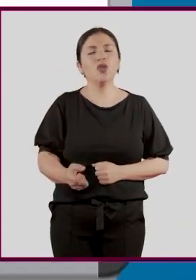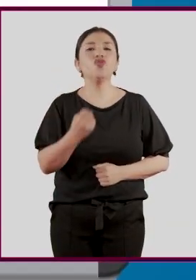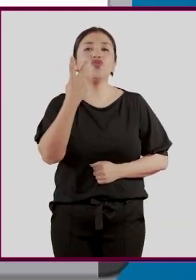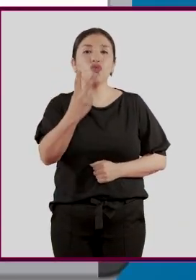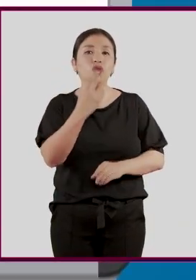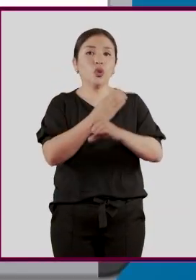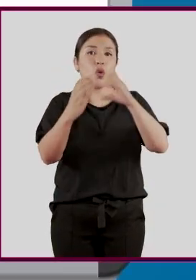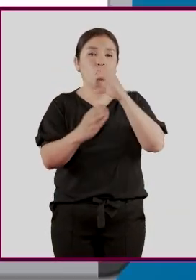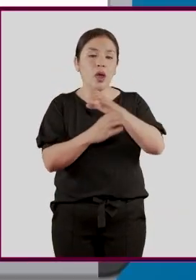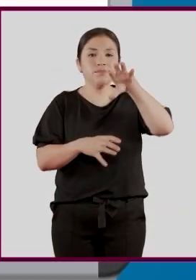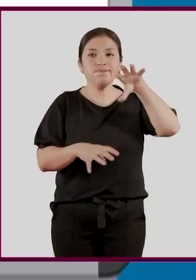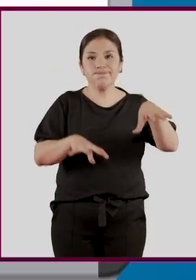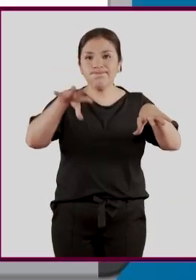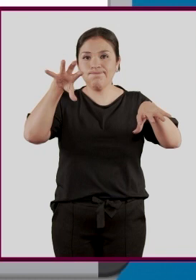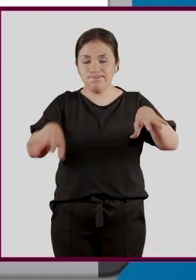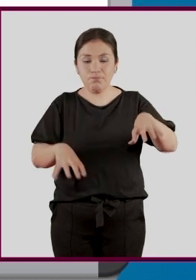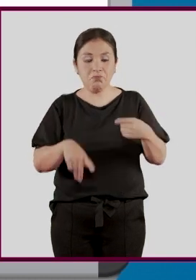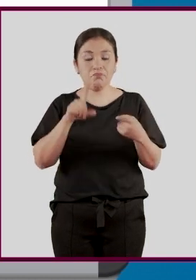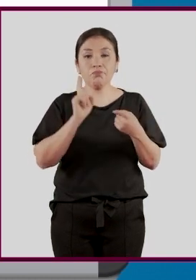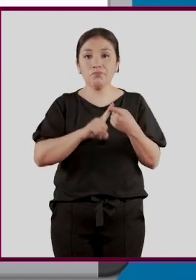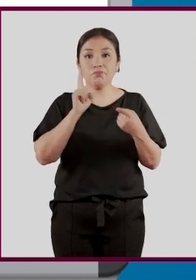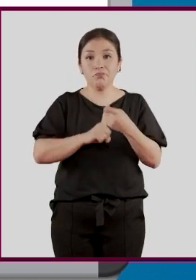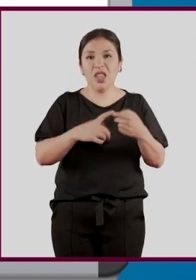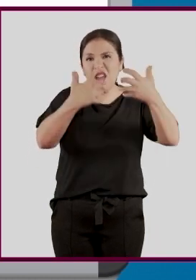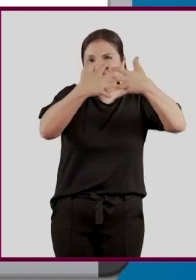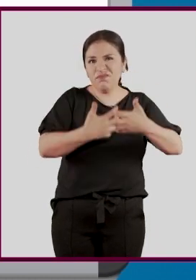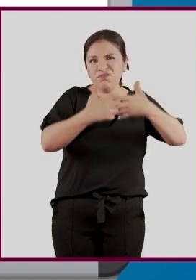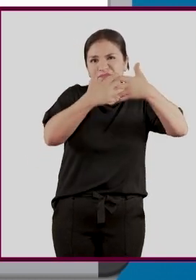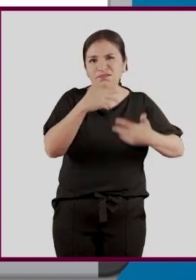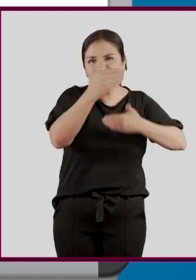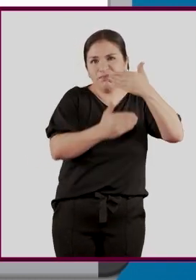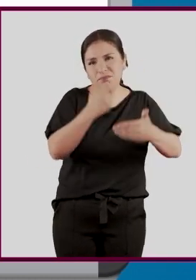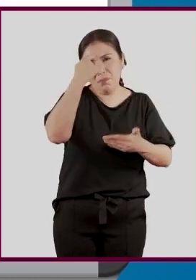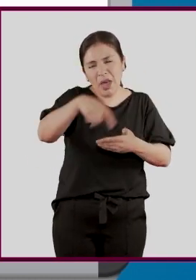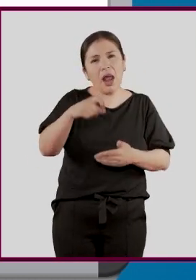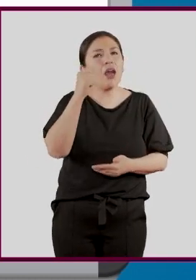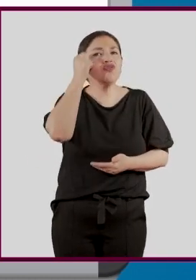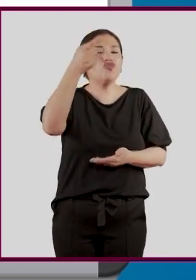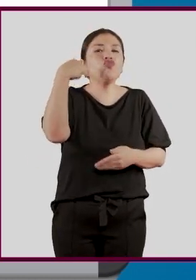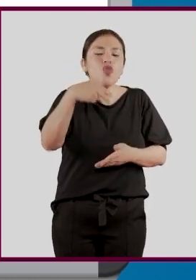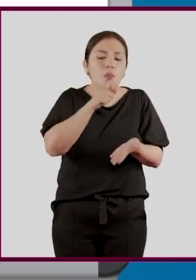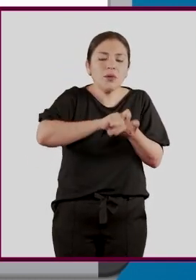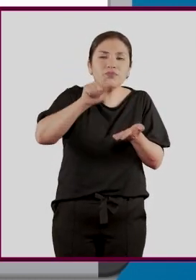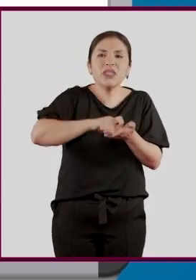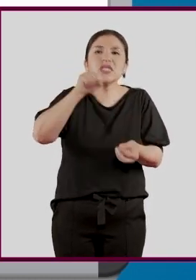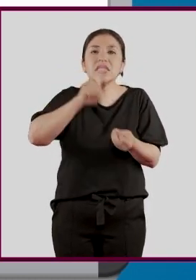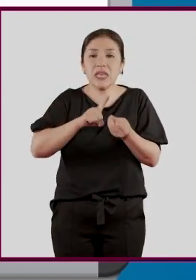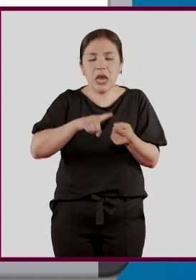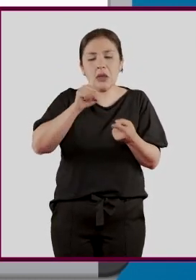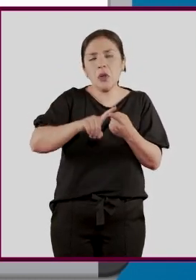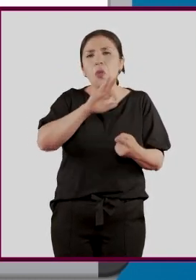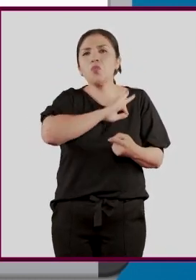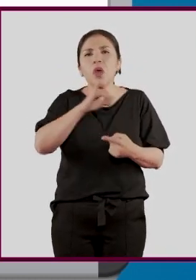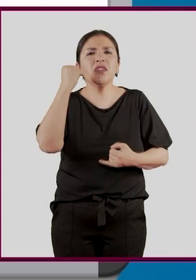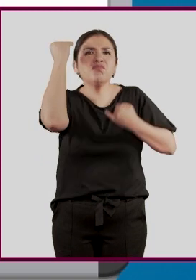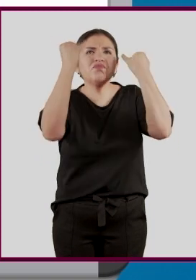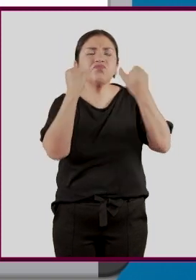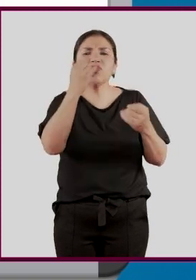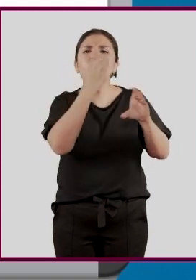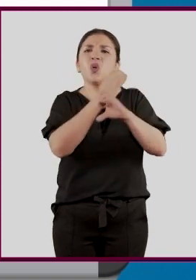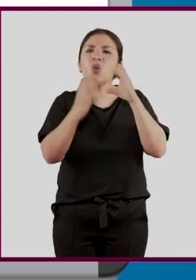en dos grandes rubros: la propiedad industrial y el derecho de autor. En el primero puedes encontrar